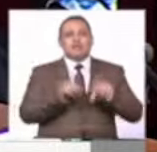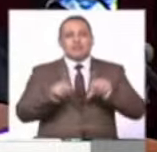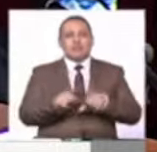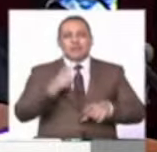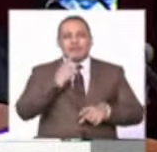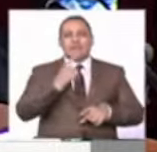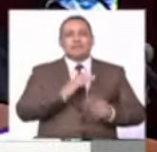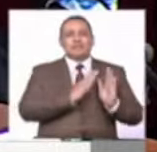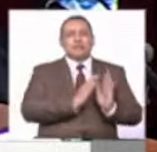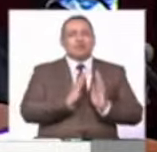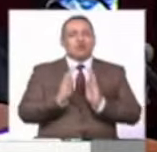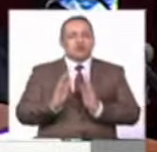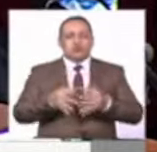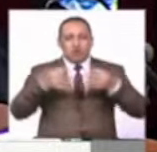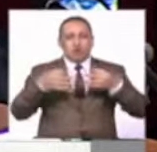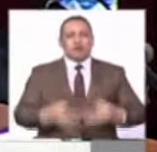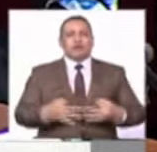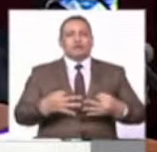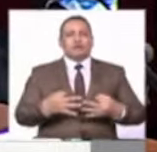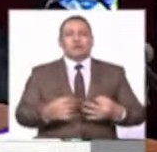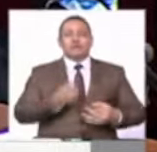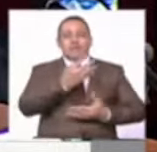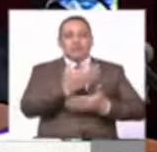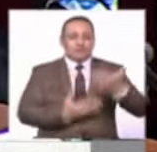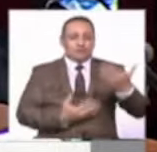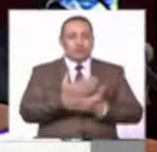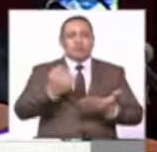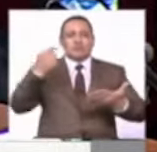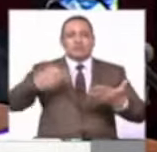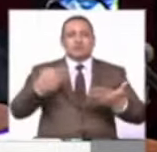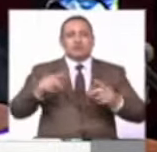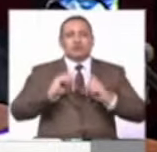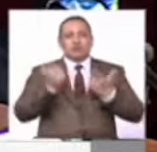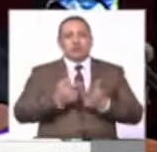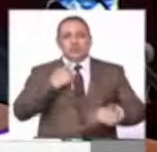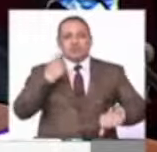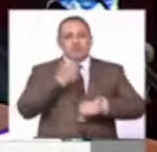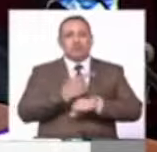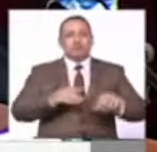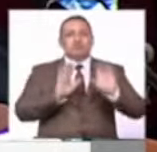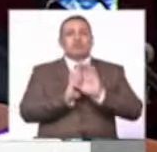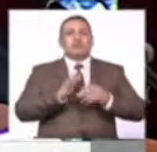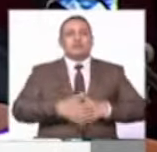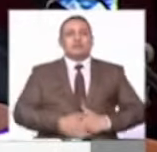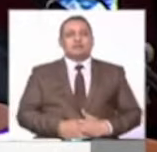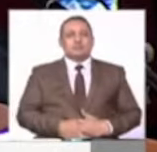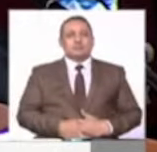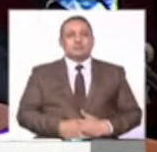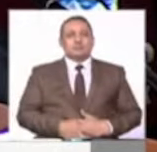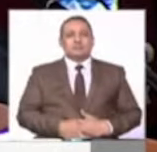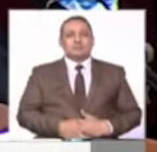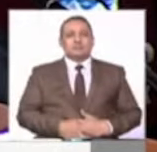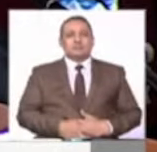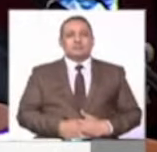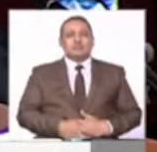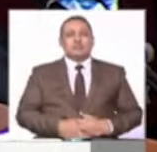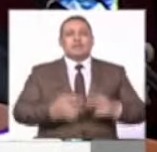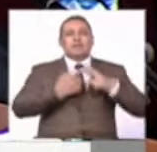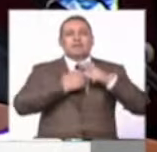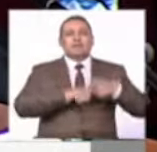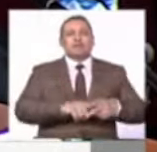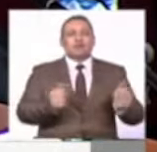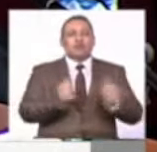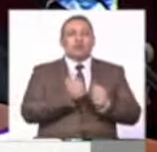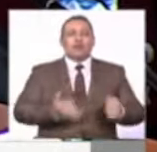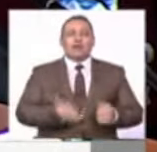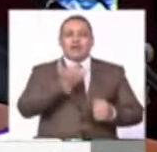debido proceso y el informe de la subcomisión de acusaciones constitucionales nació con un